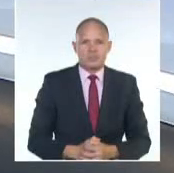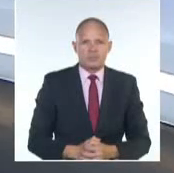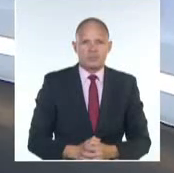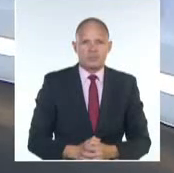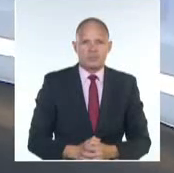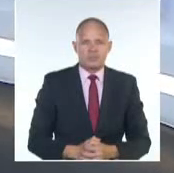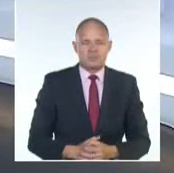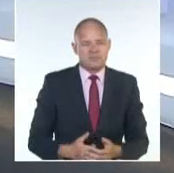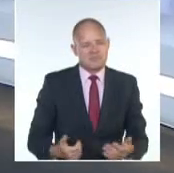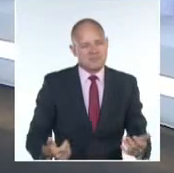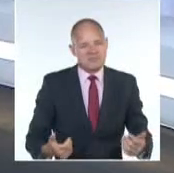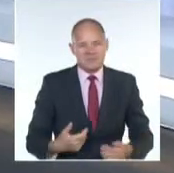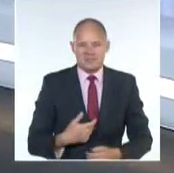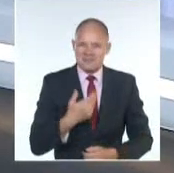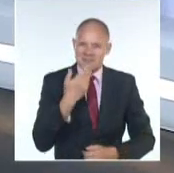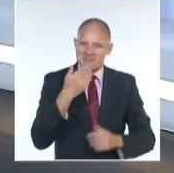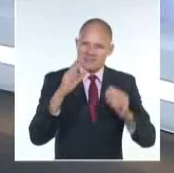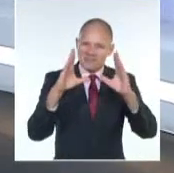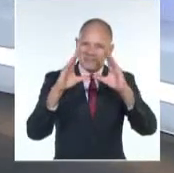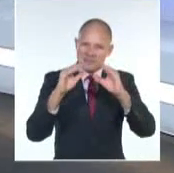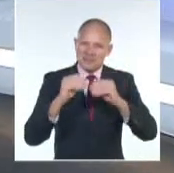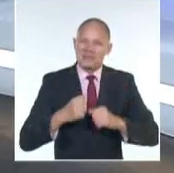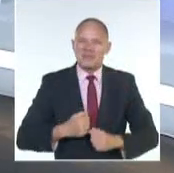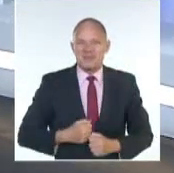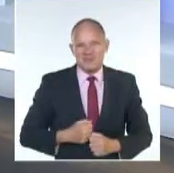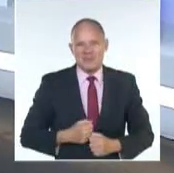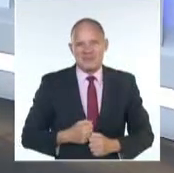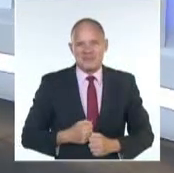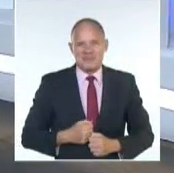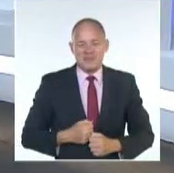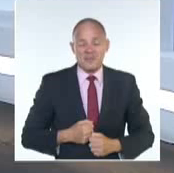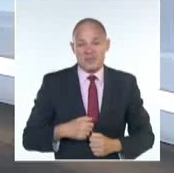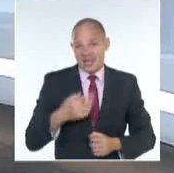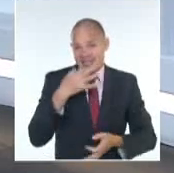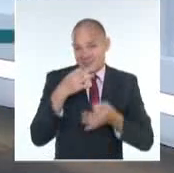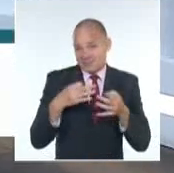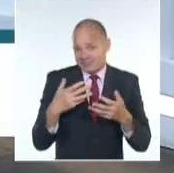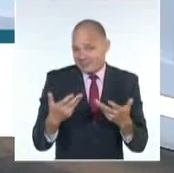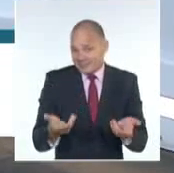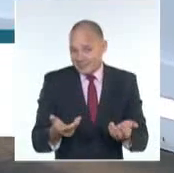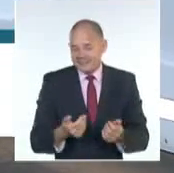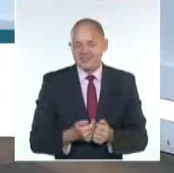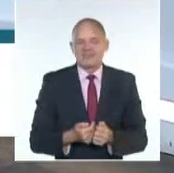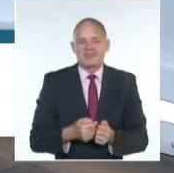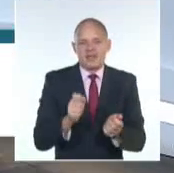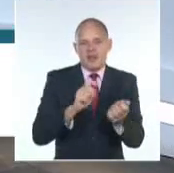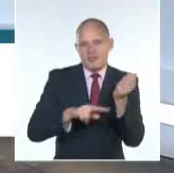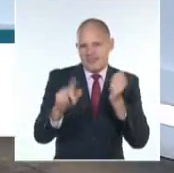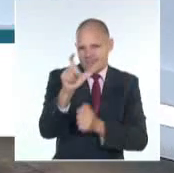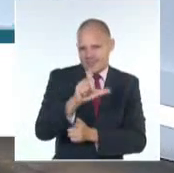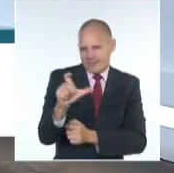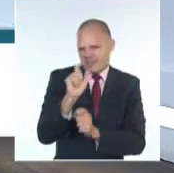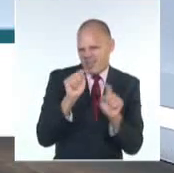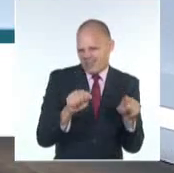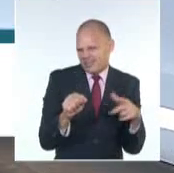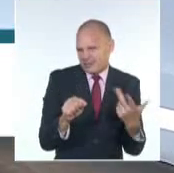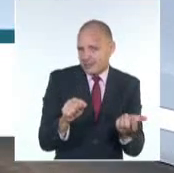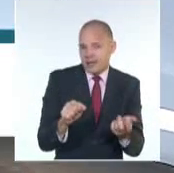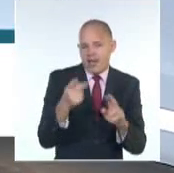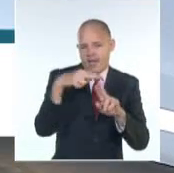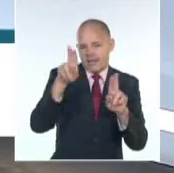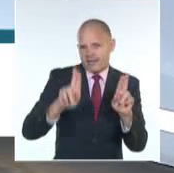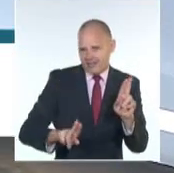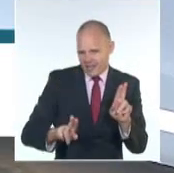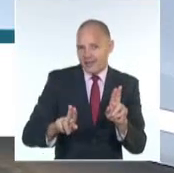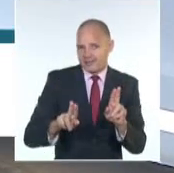Muy buenas noches, qué placer saludarles. La Sala de Teatro Avellaneda en Camagüey acoge las presentaciones estivales